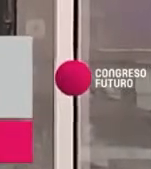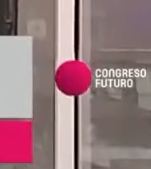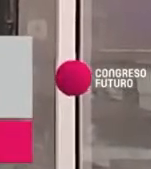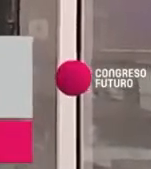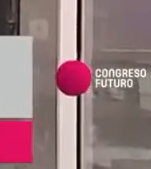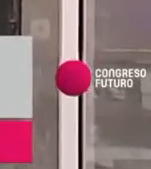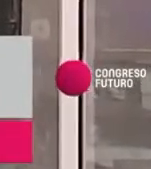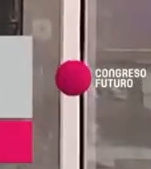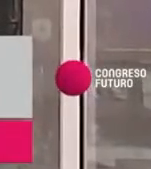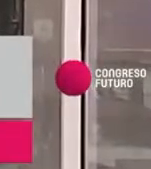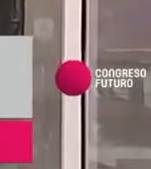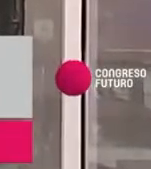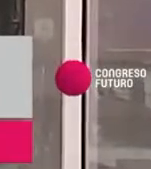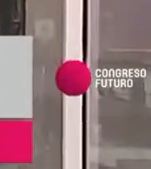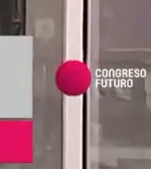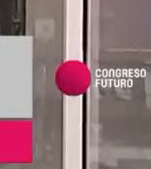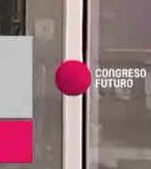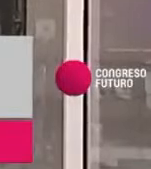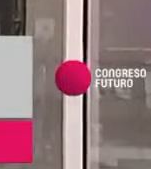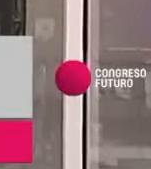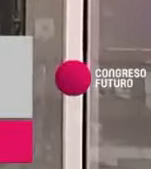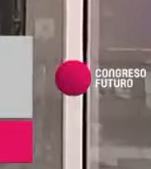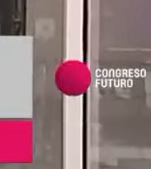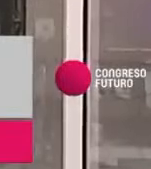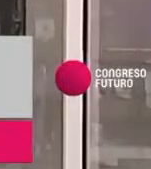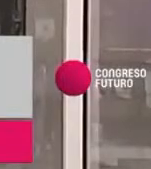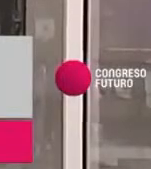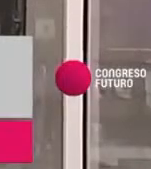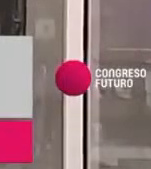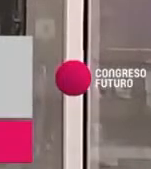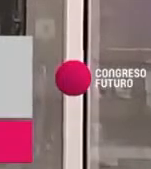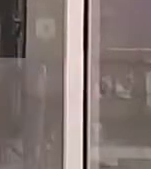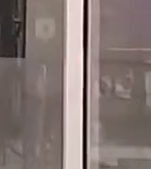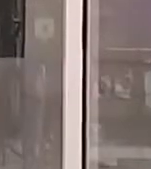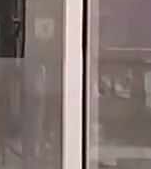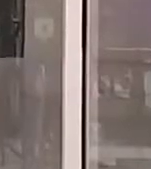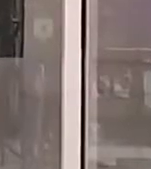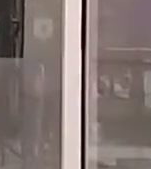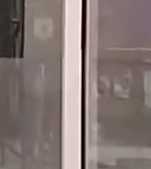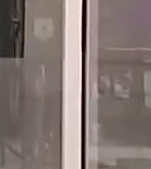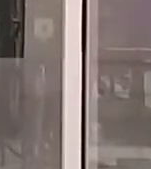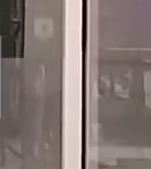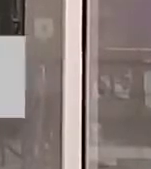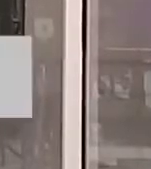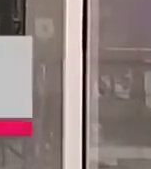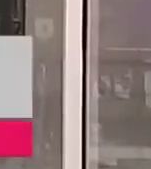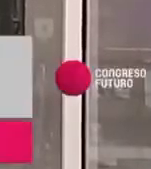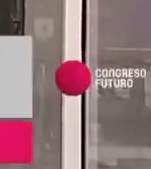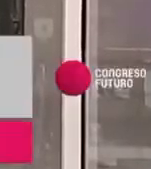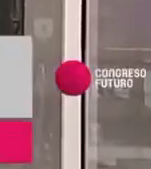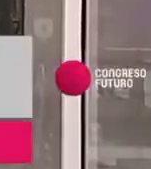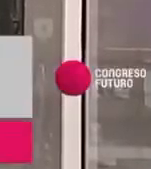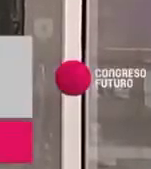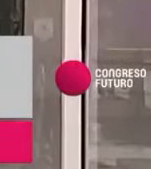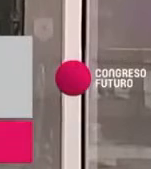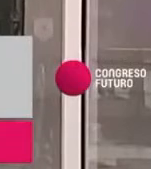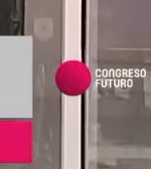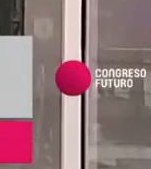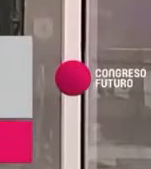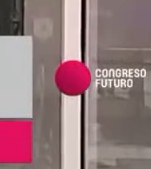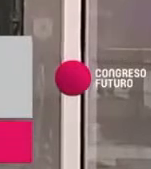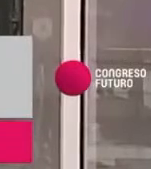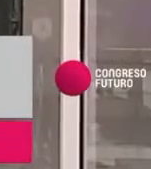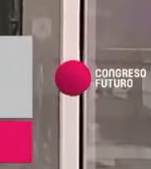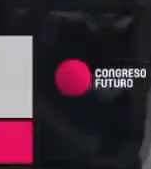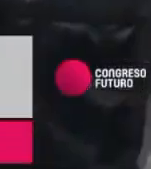está radicado en el sector oriente de Santiago. Y nos propusimos cambiar ese centro de gravedad y asociarlo además al desarrollo de